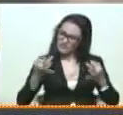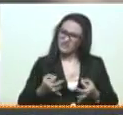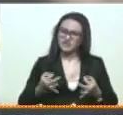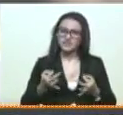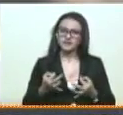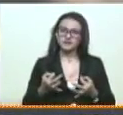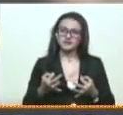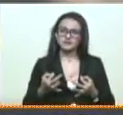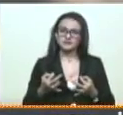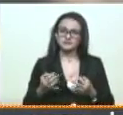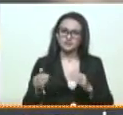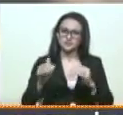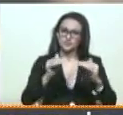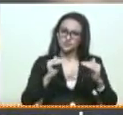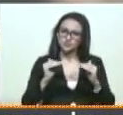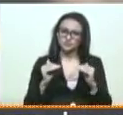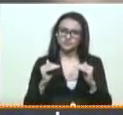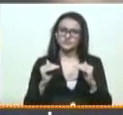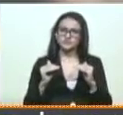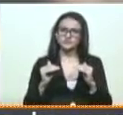Y por eso